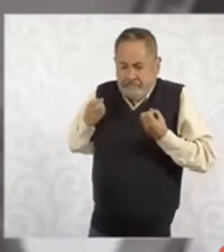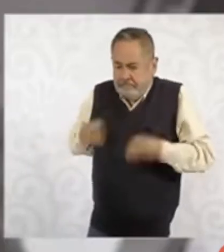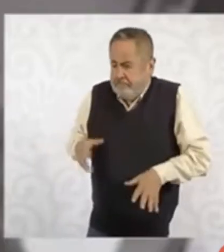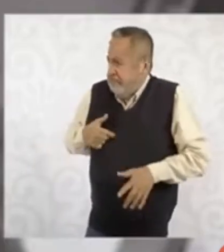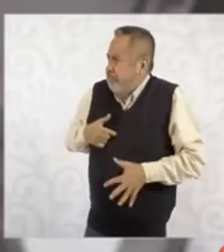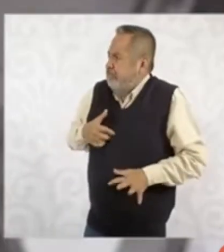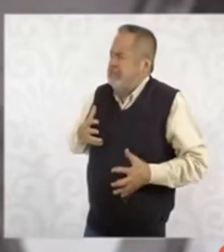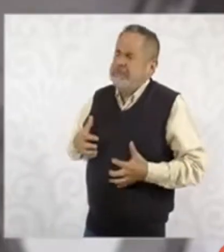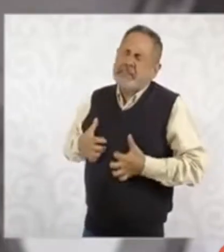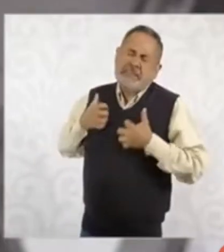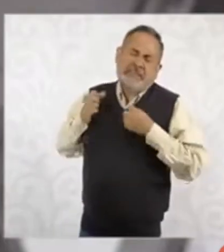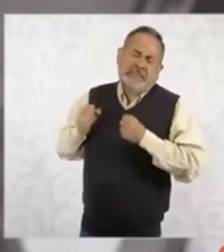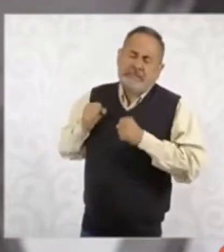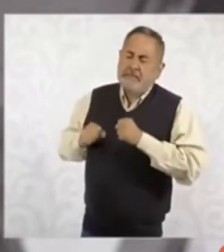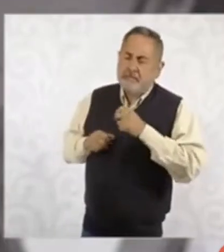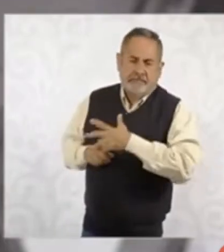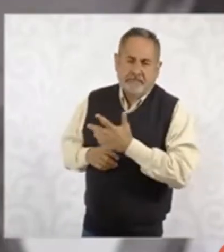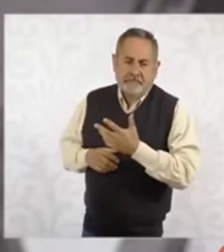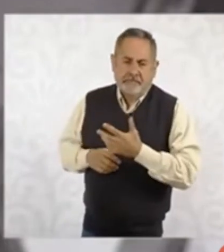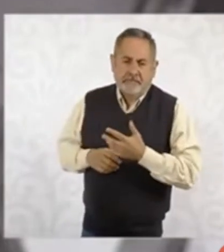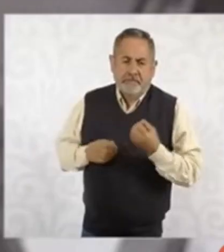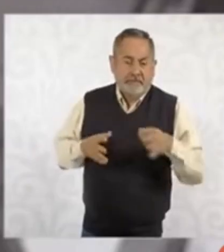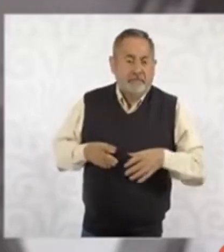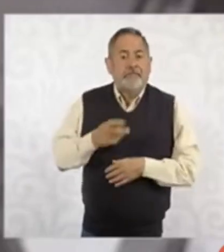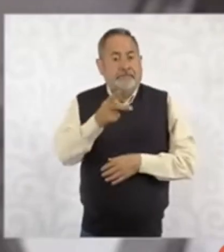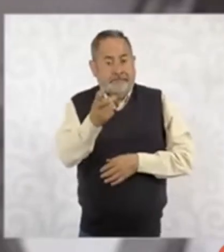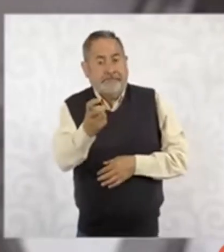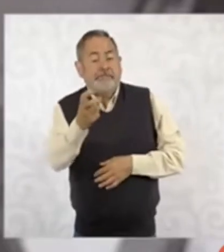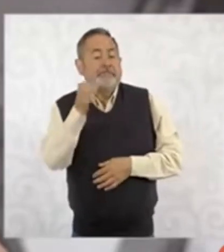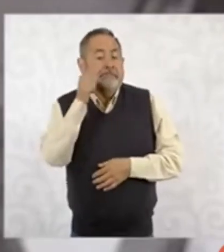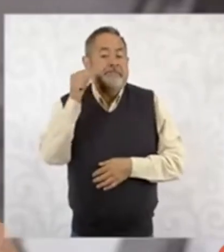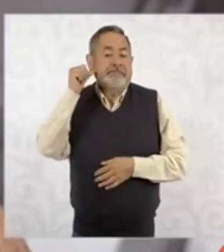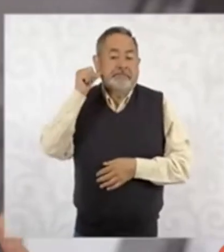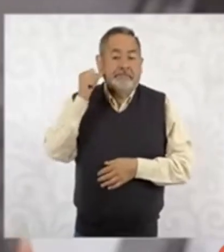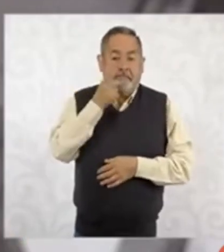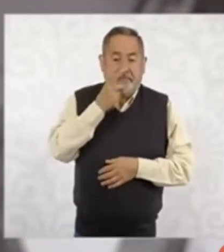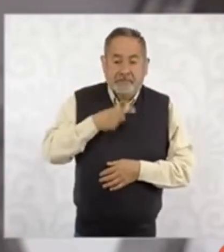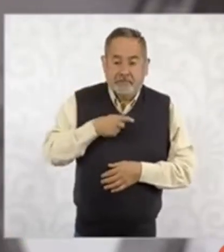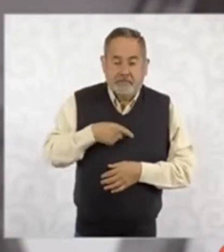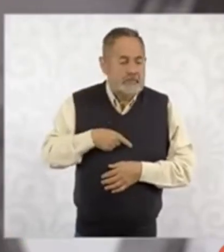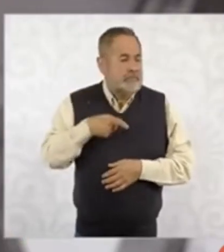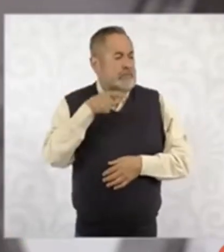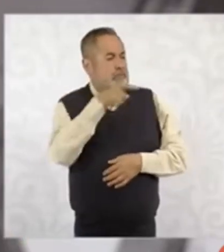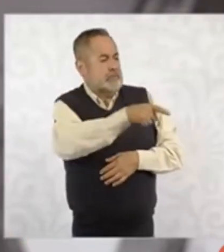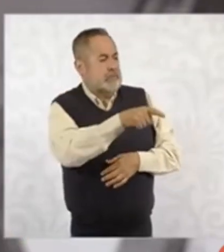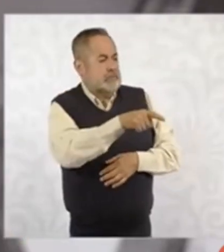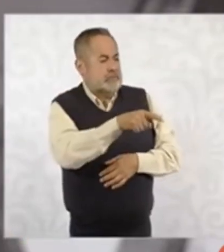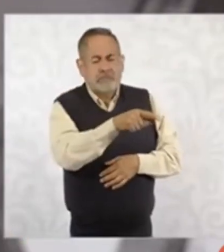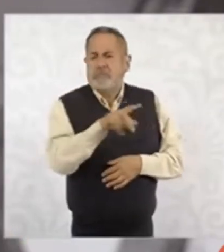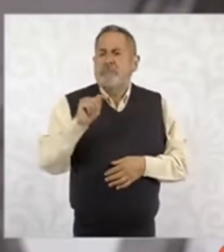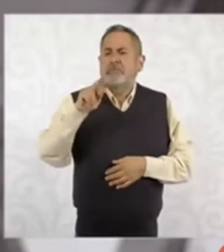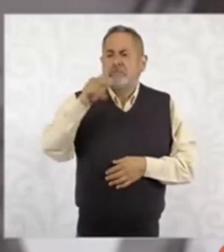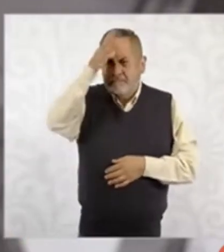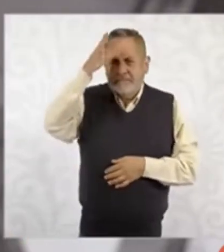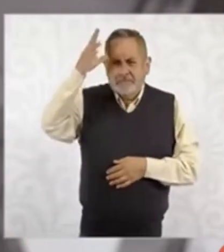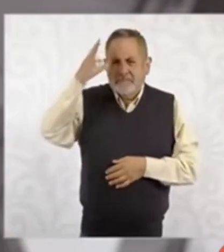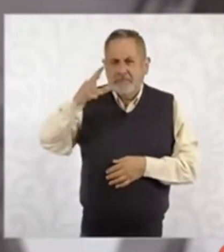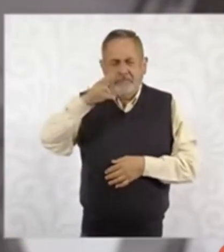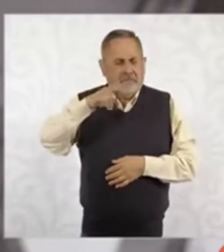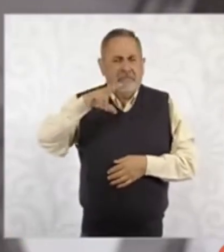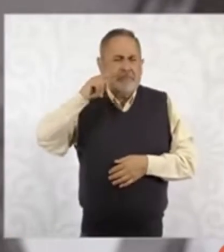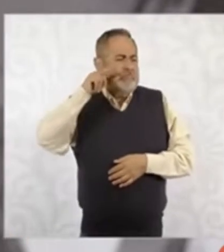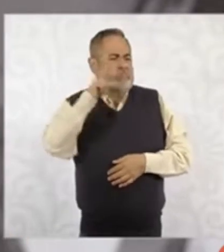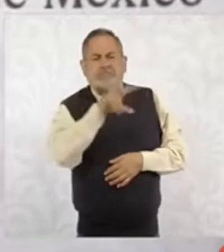Entonces, cuando ayer dije no vean TV Azteca, ellos dicen es una censura. No, no es una censura, es una